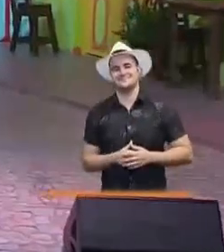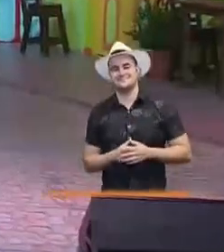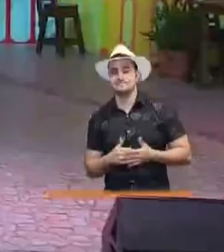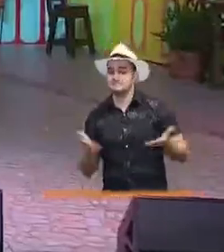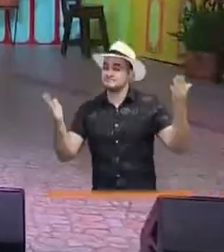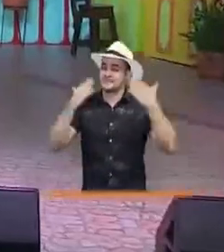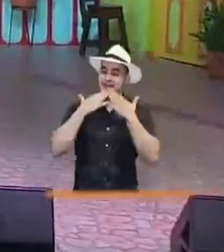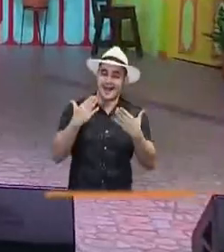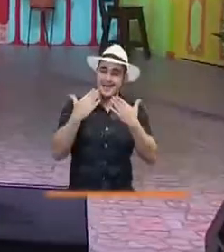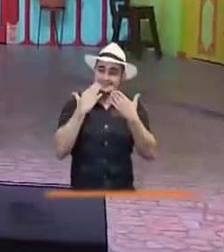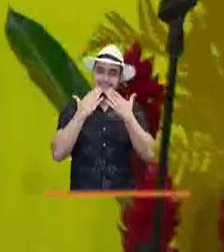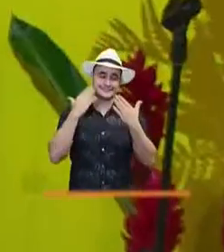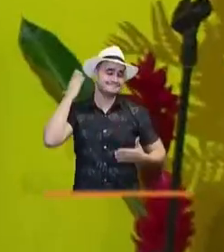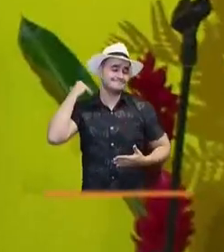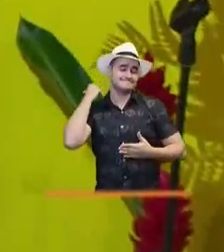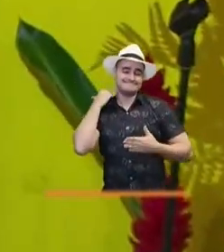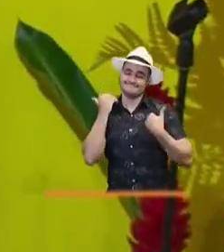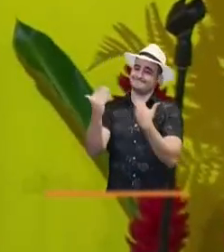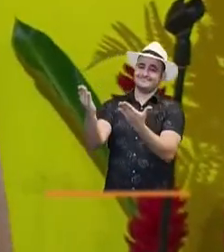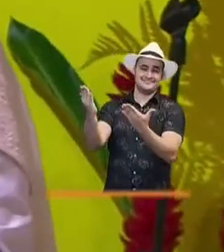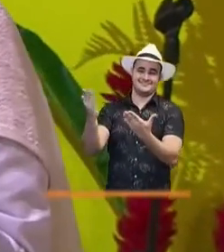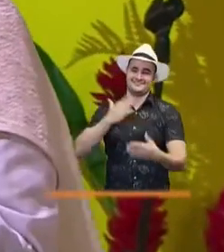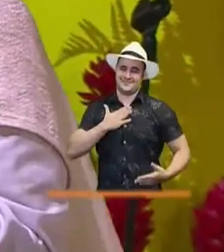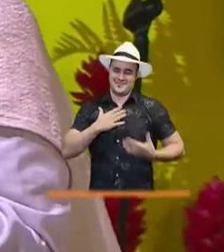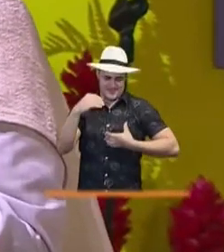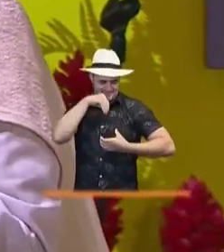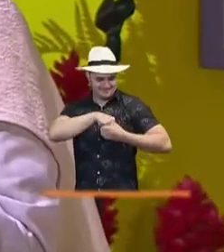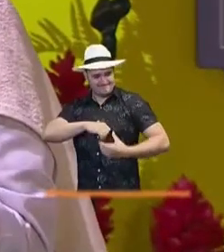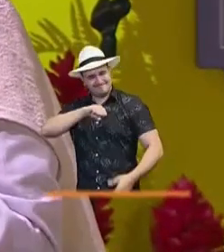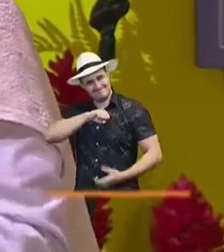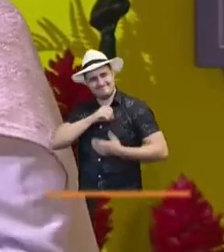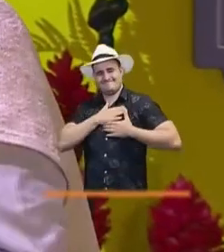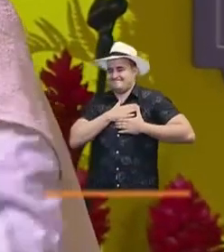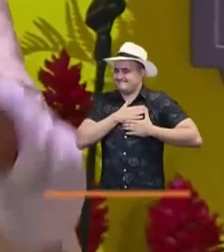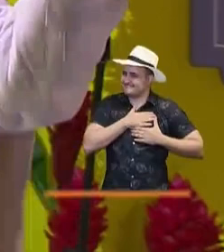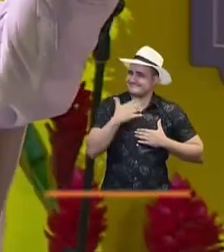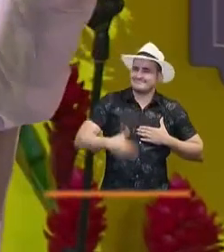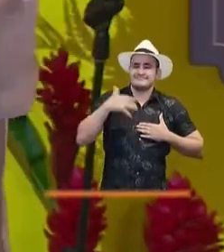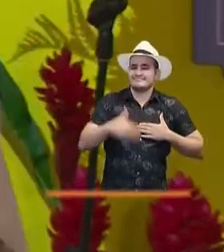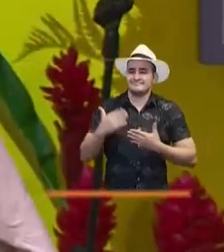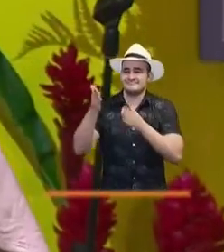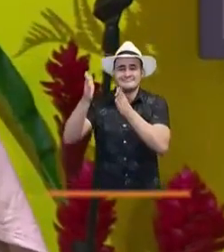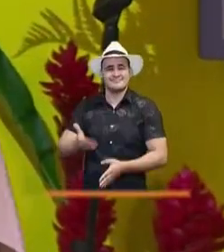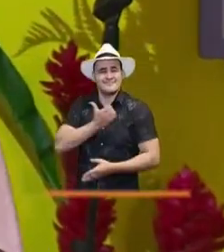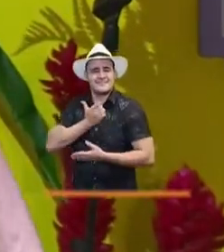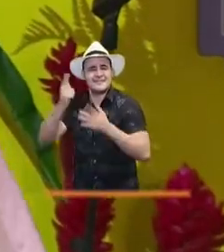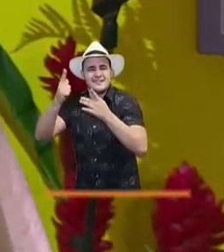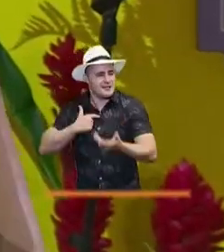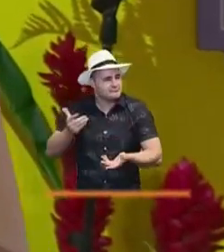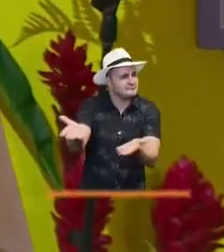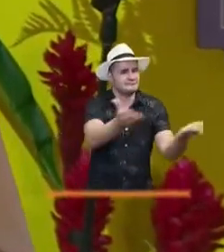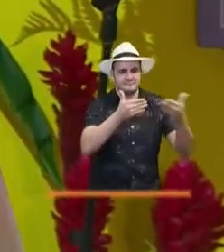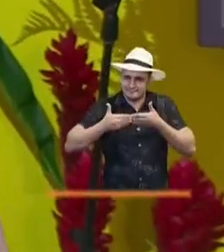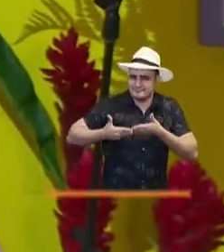Mil gracias, Daniel Quintero, te llevo en el corazón, porque muestra a los